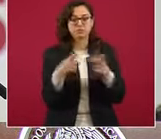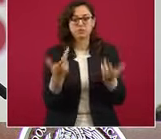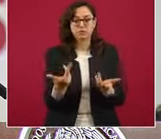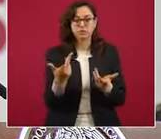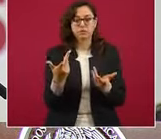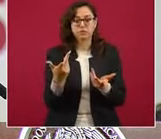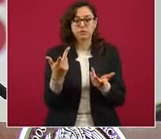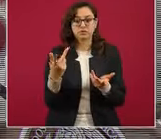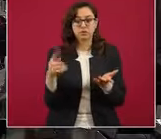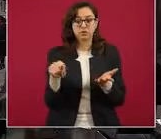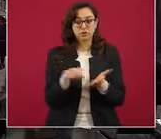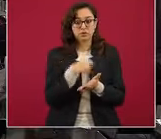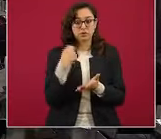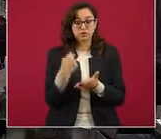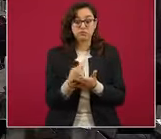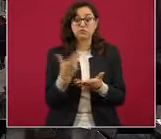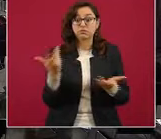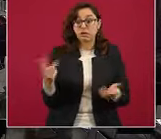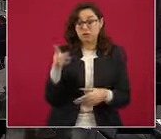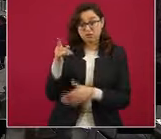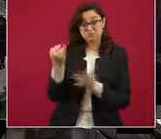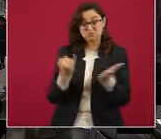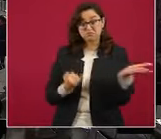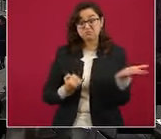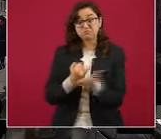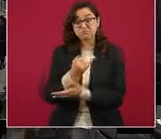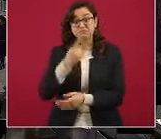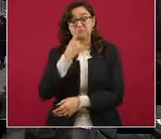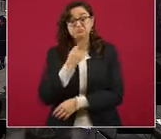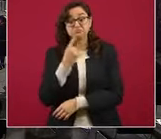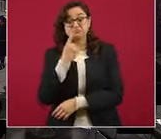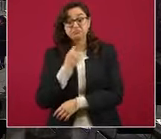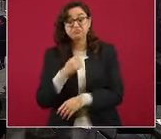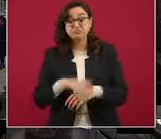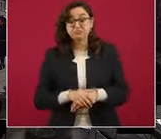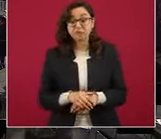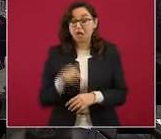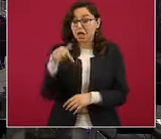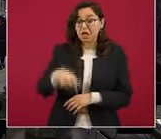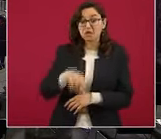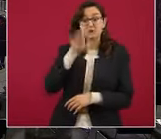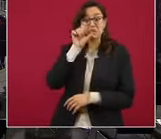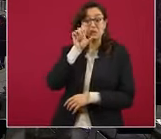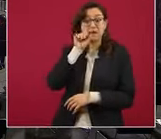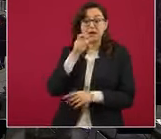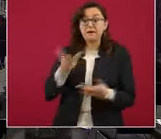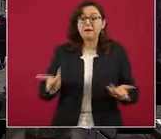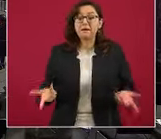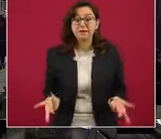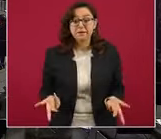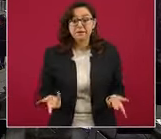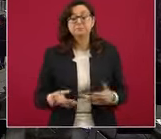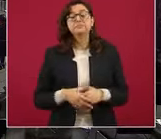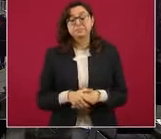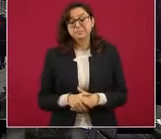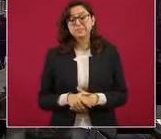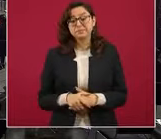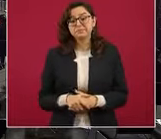Tamaulipas. ¿Mande? Pero allá decretaron semáforo rojo con esa ocupación. Sí. Y aquí seguimos en naranja. Sí, presidente. Y